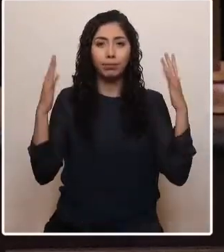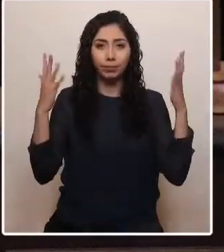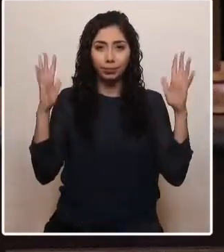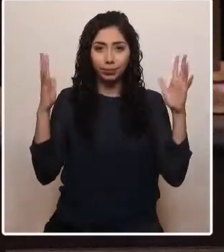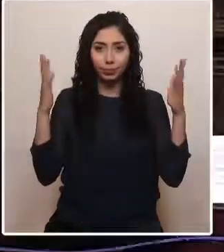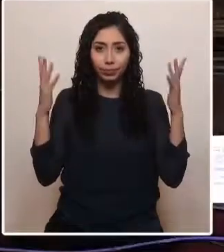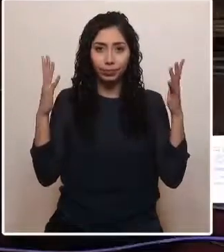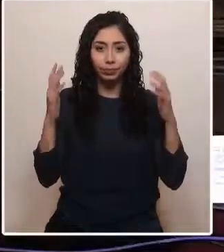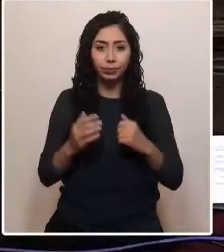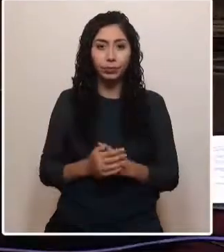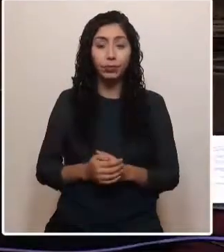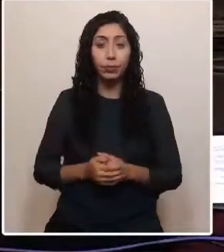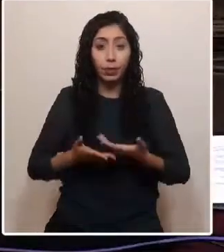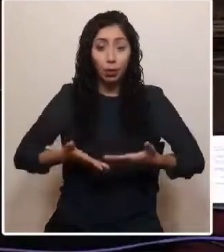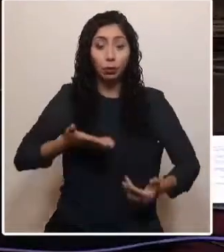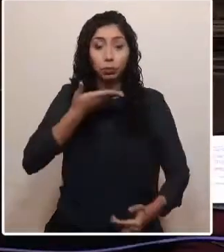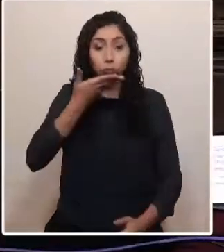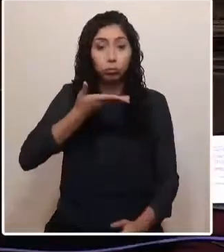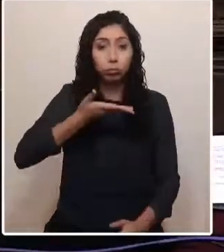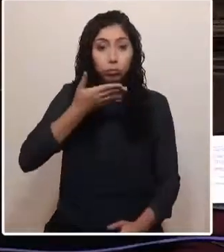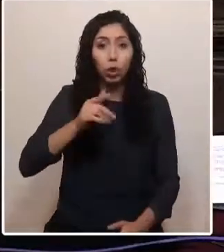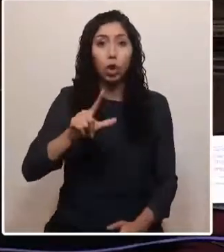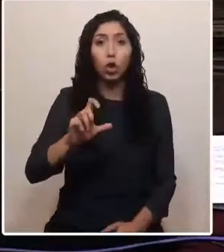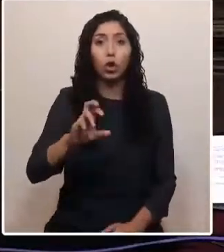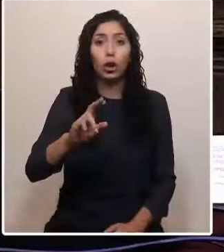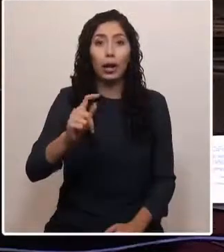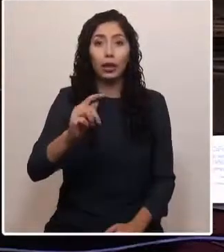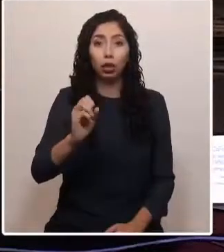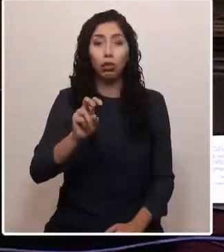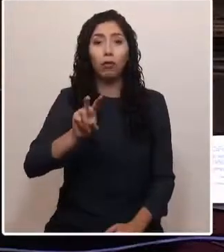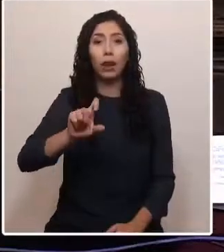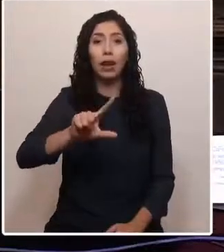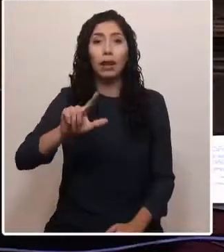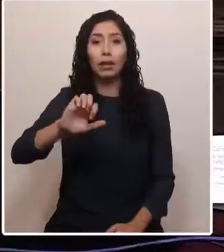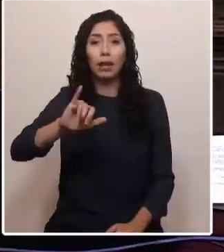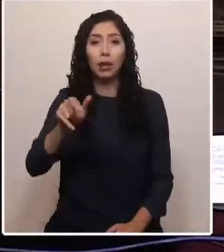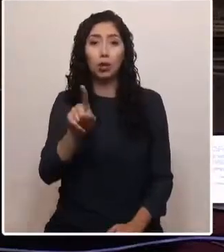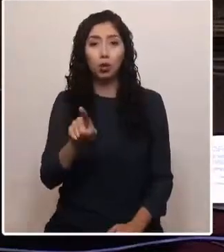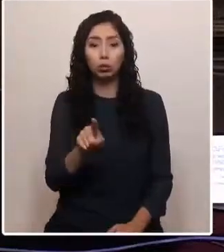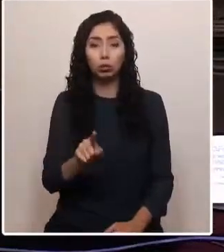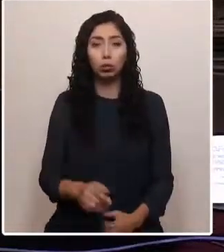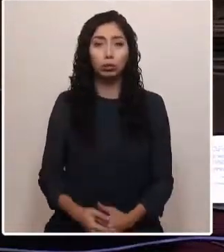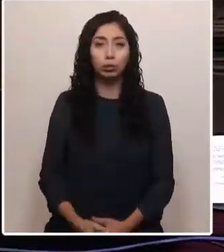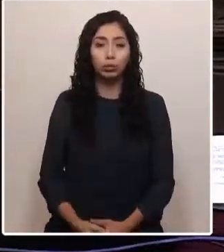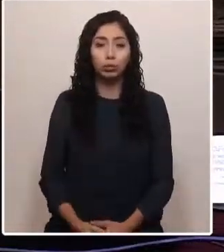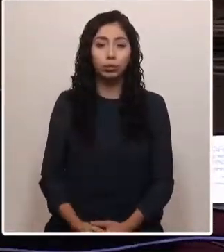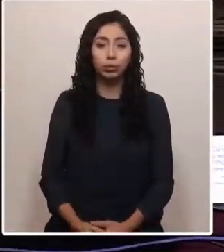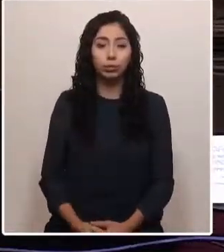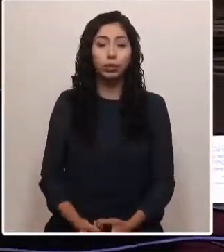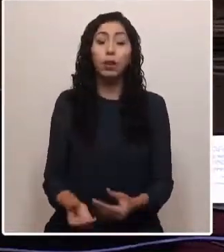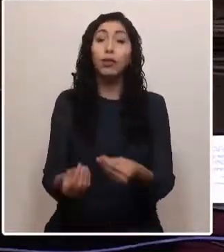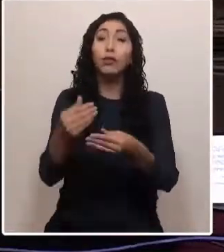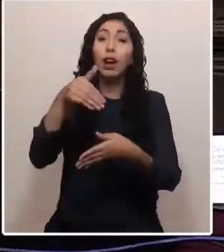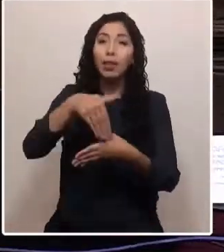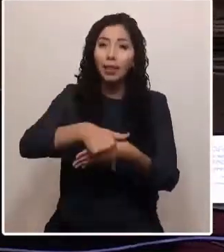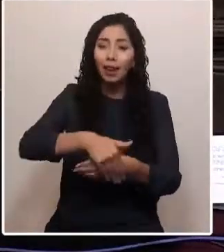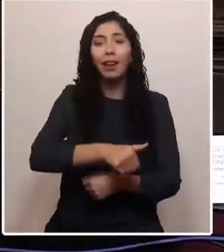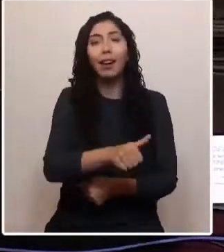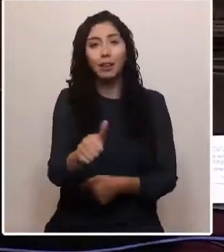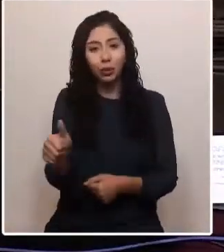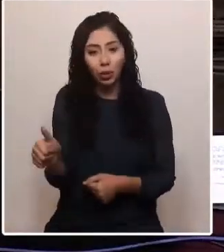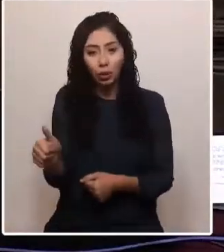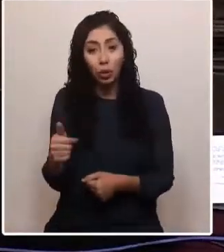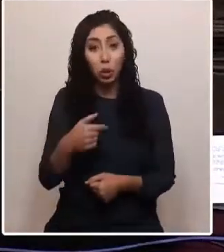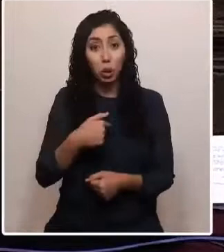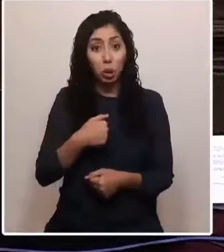Tiene la palabra la convencional Loreto Vallejos. Buenas tardes a todos y todas. No voy